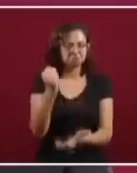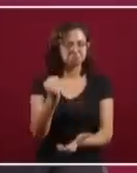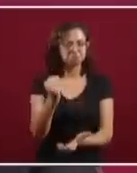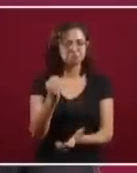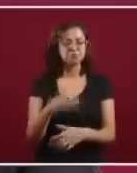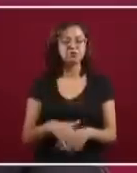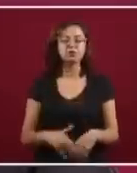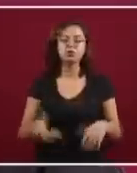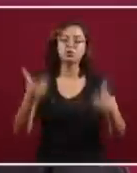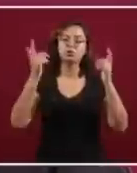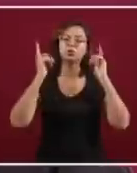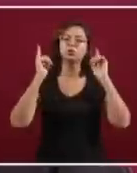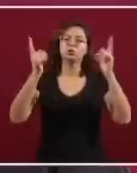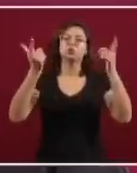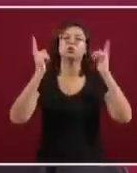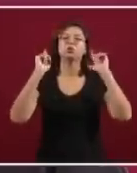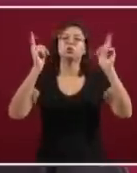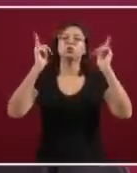ojalá